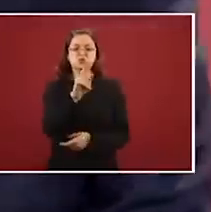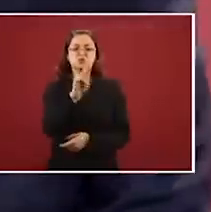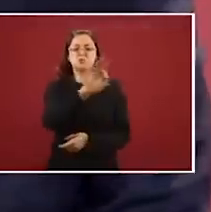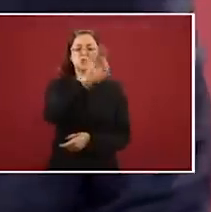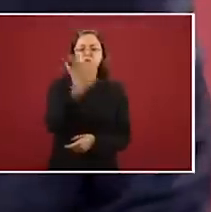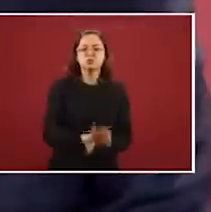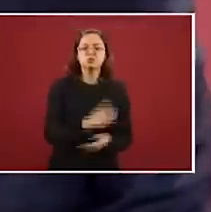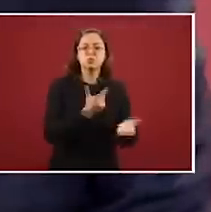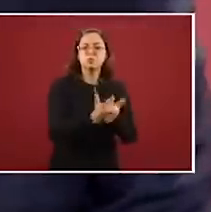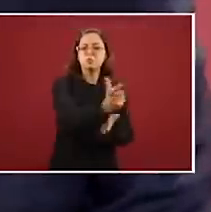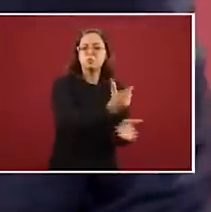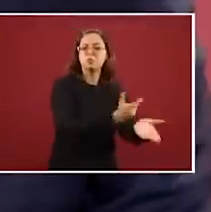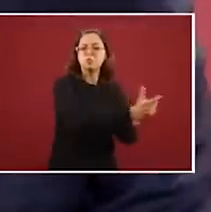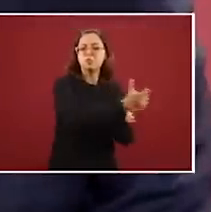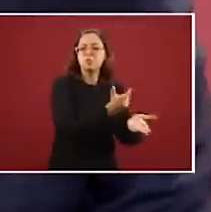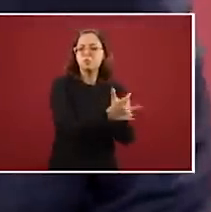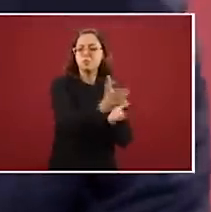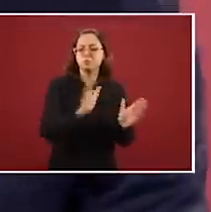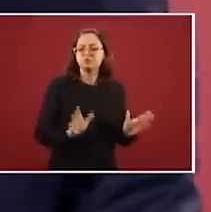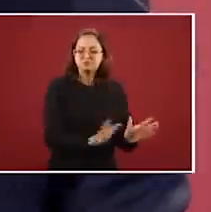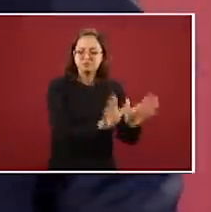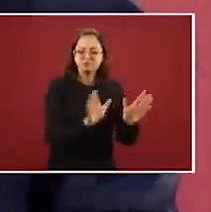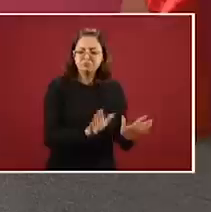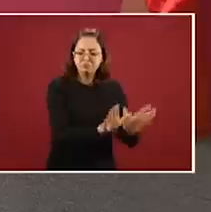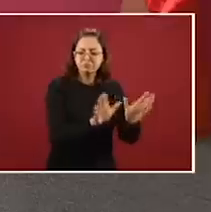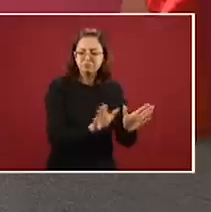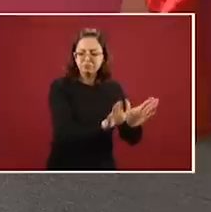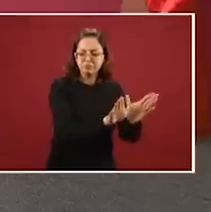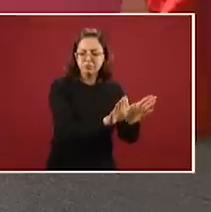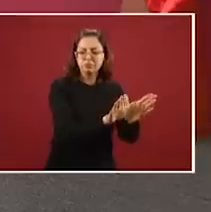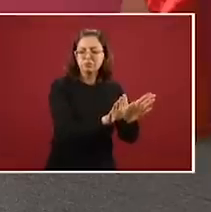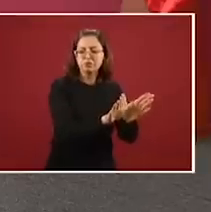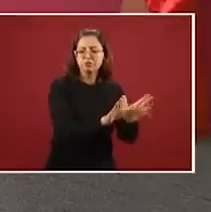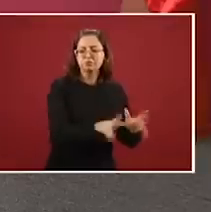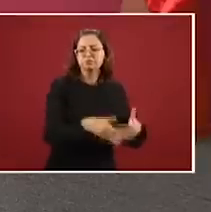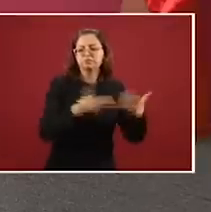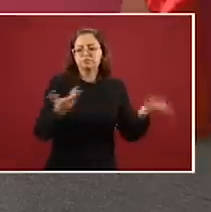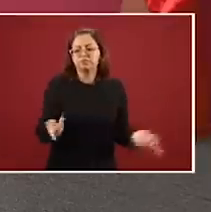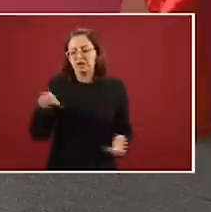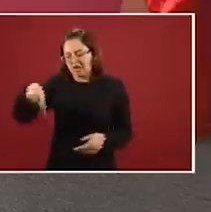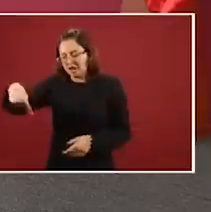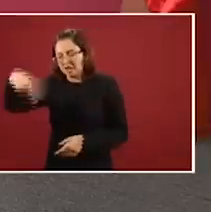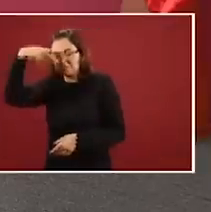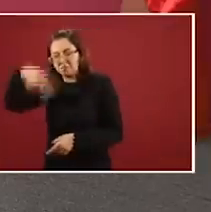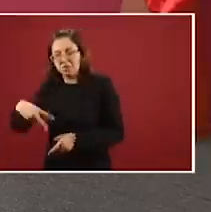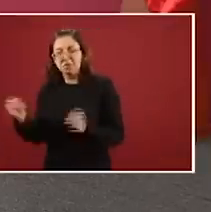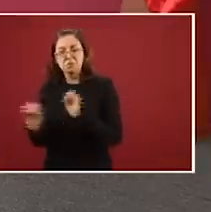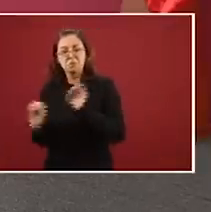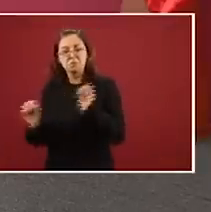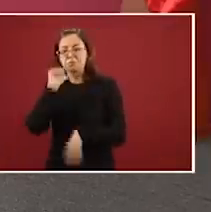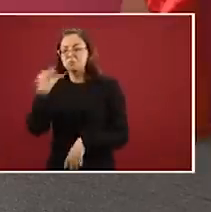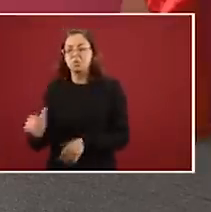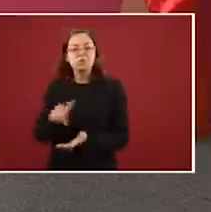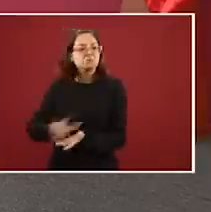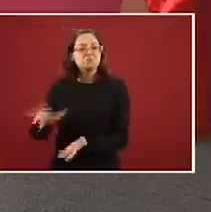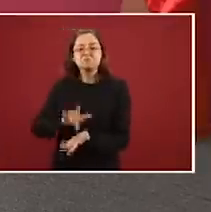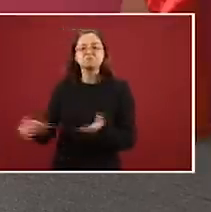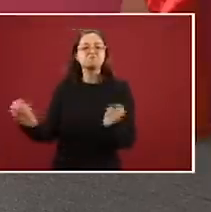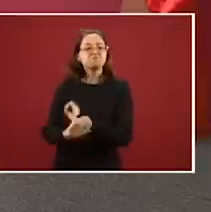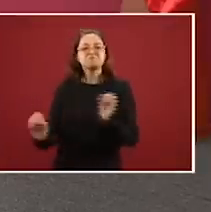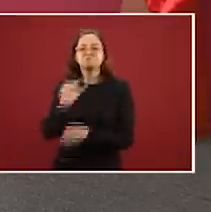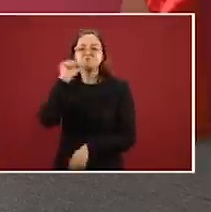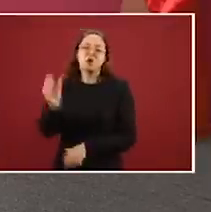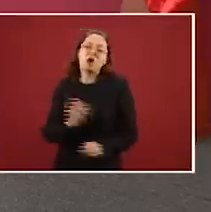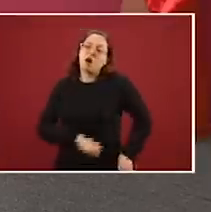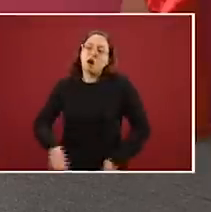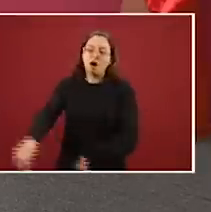en subsidios. Entonces, el productor en México está abandonado a su suerte, no tenía